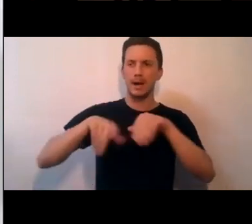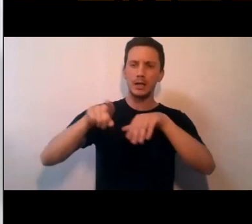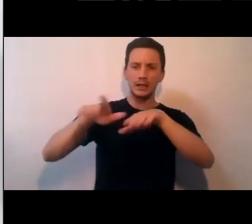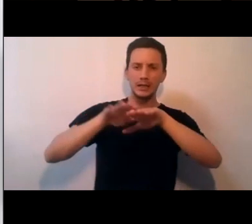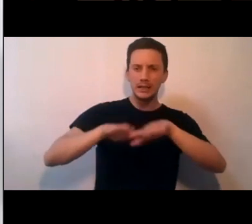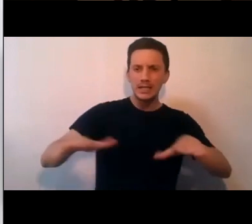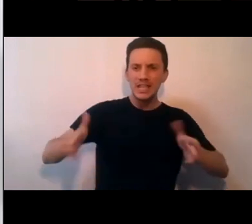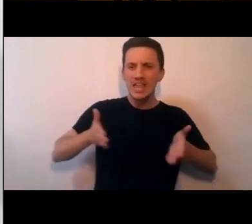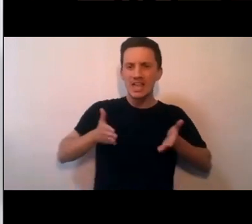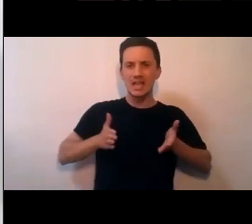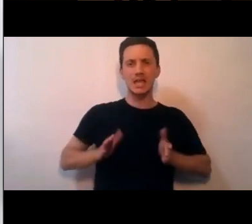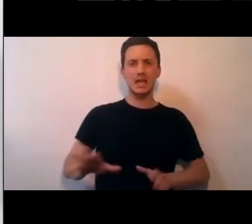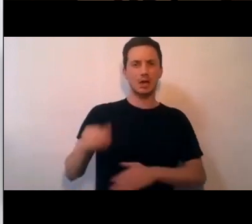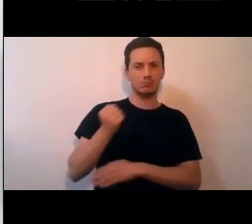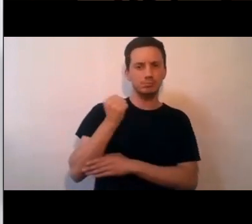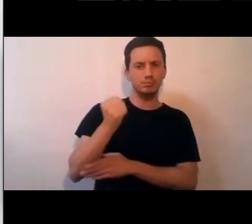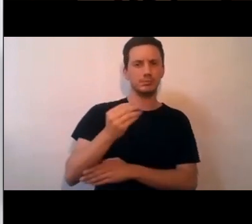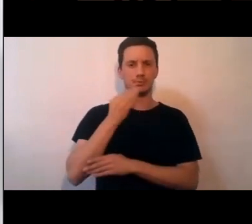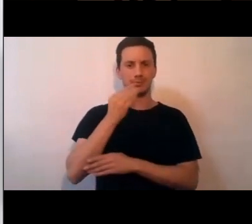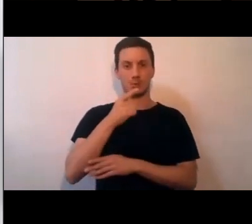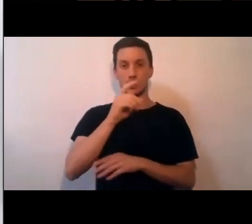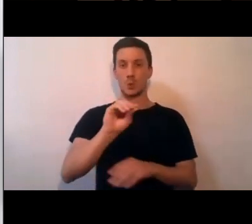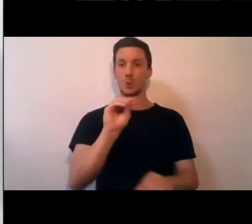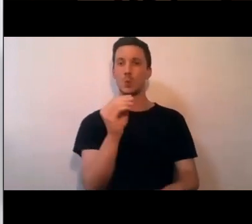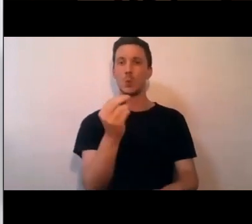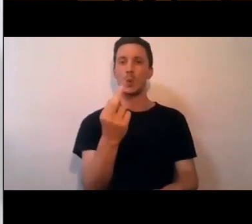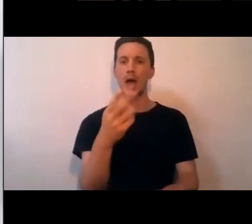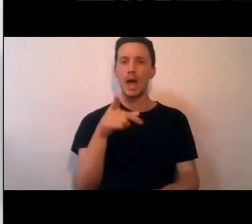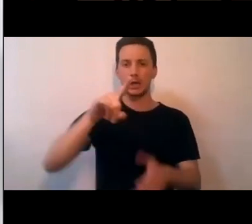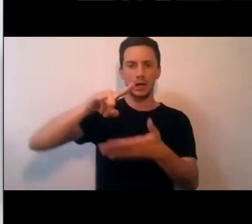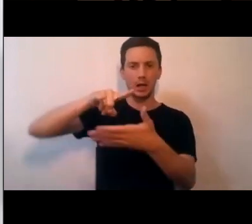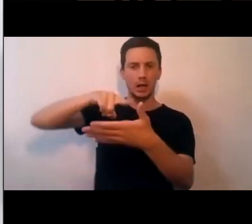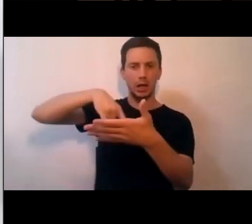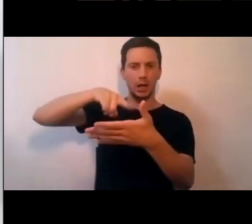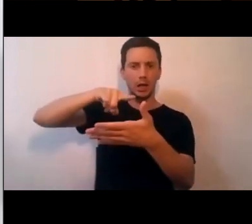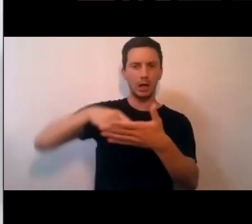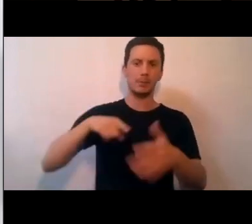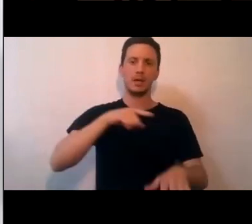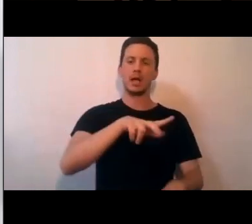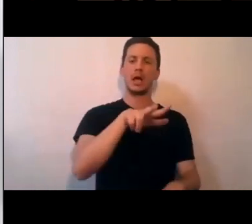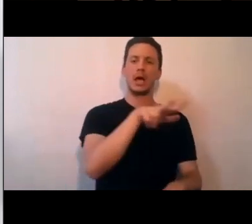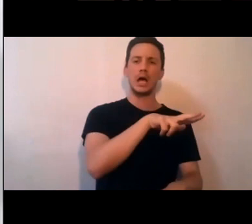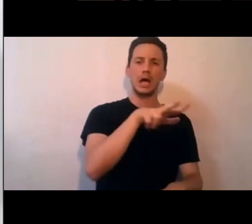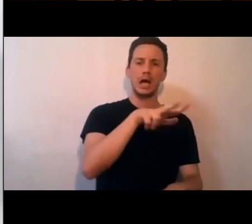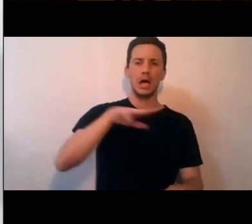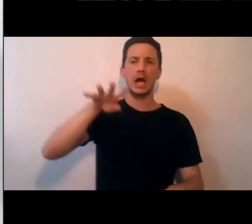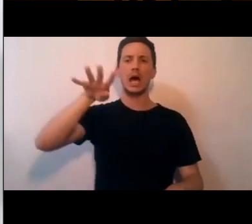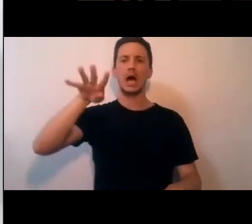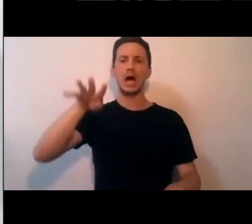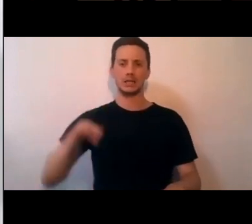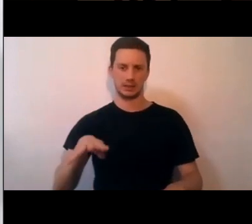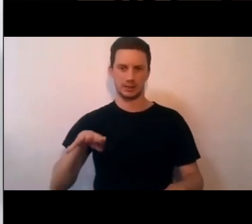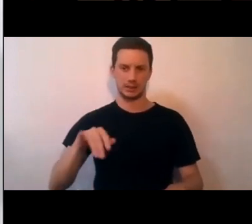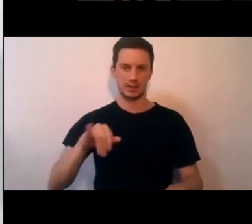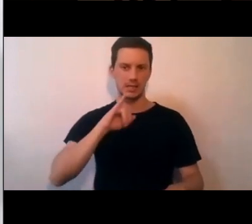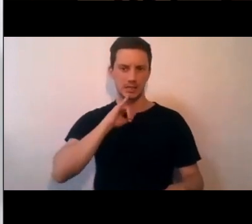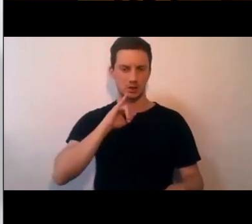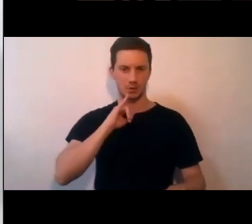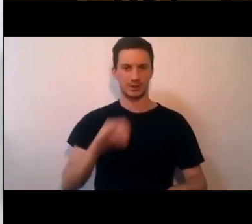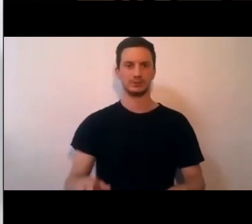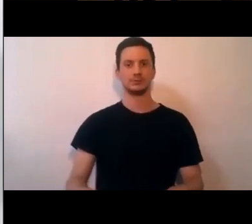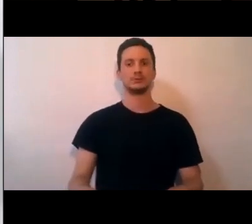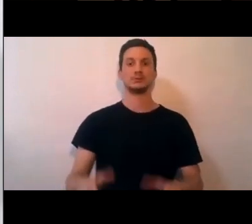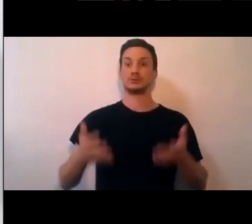también de este código QR que veis en la pantalla, podéis acceder y descargarlo tanto en castellano como en catalán. Asimismo, pues